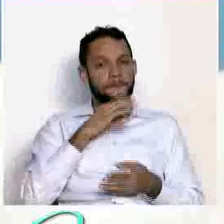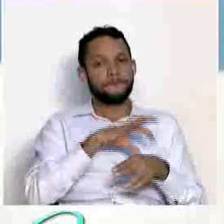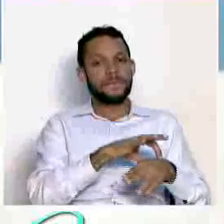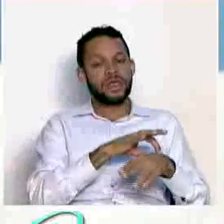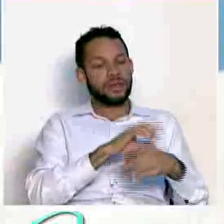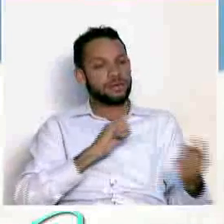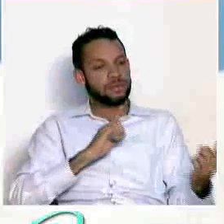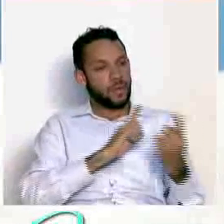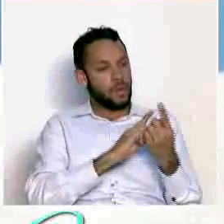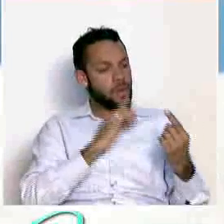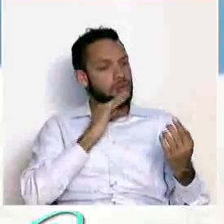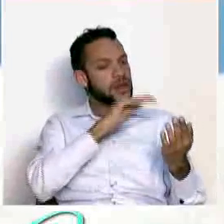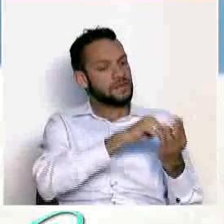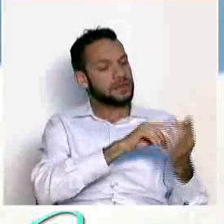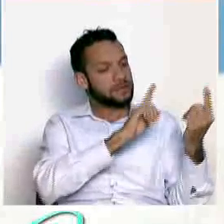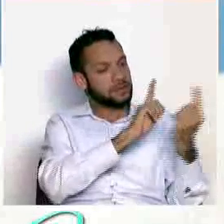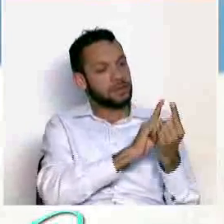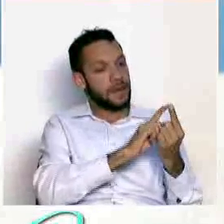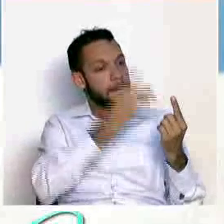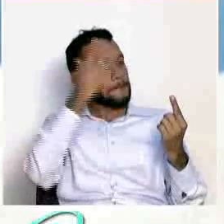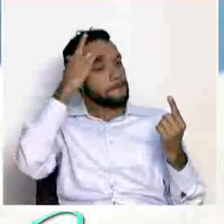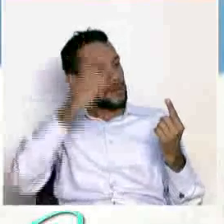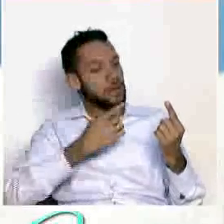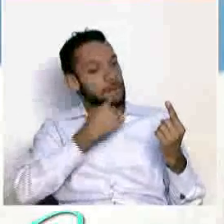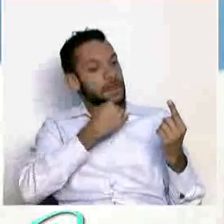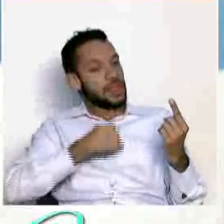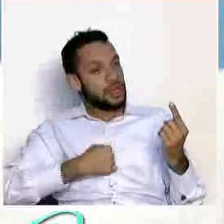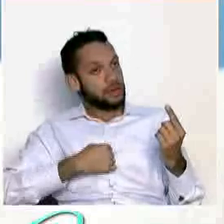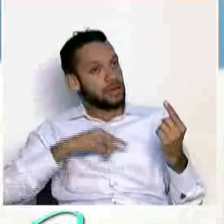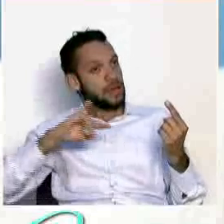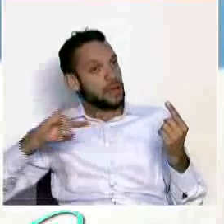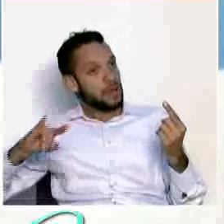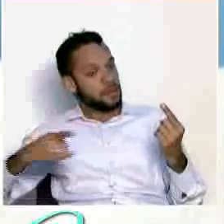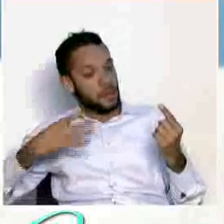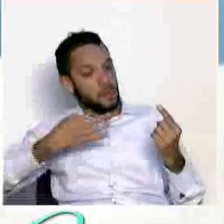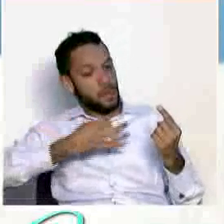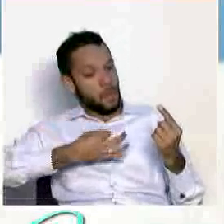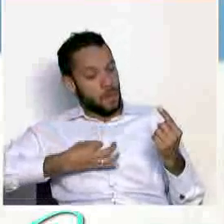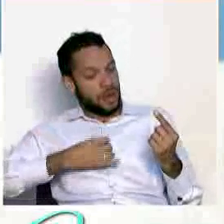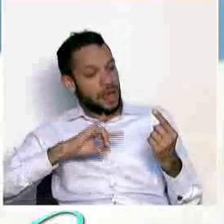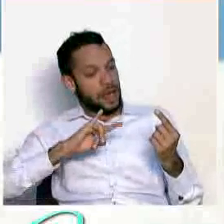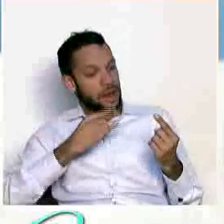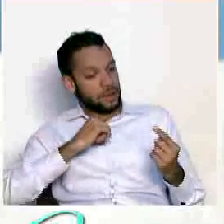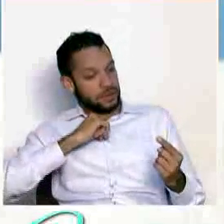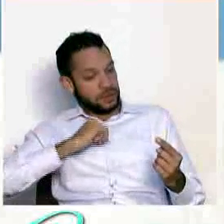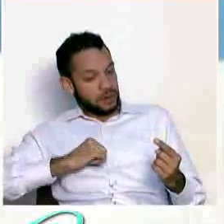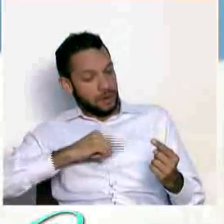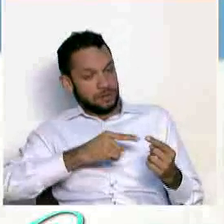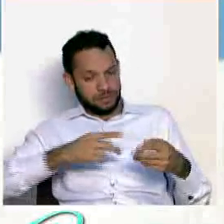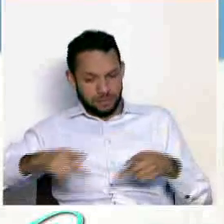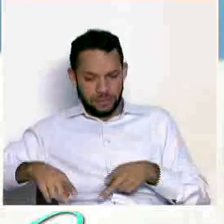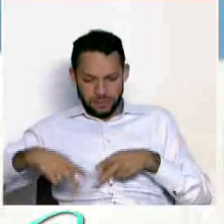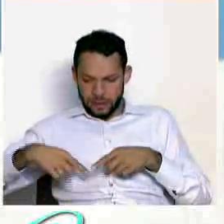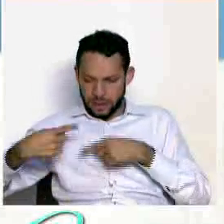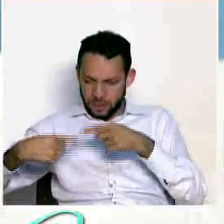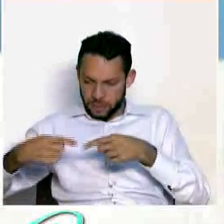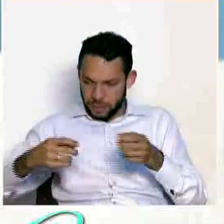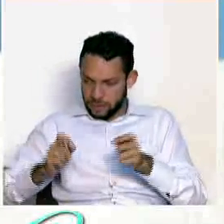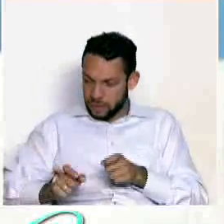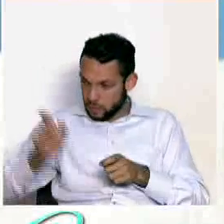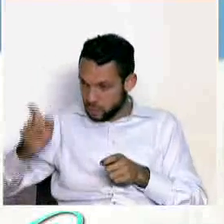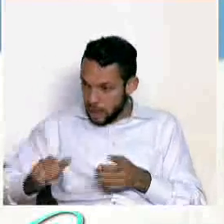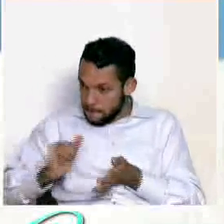intermedia, ella dijo: yo vengo porque me dijeron que si yo tenía una lesión más pequeña me operaban. Miraron la historia clínica y le dijeron: señora, esta no es